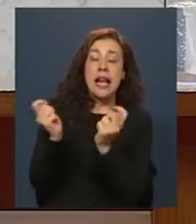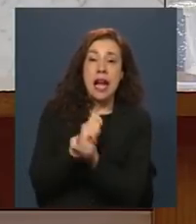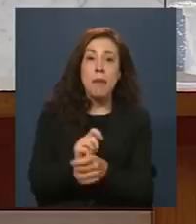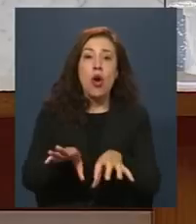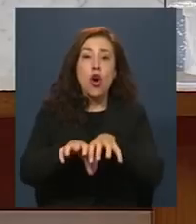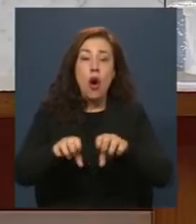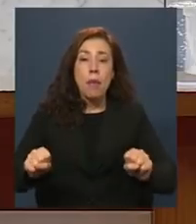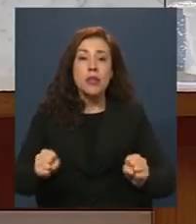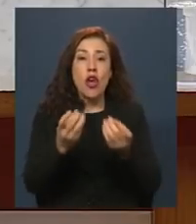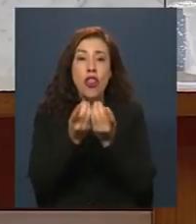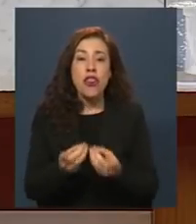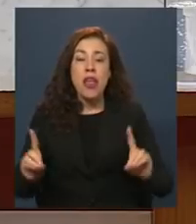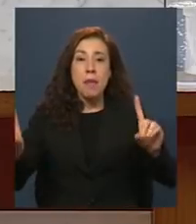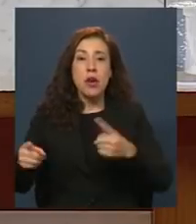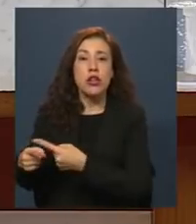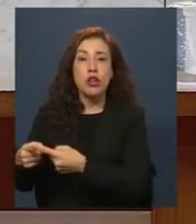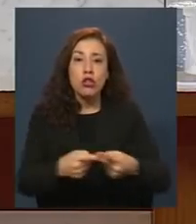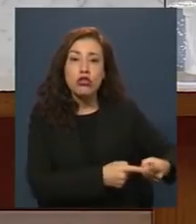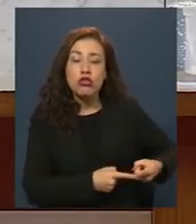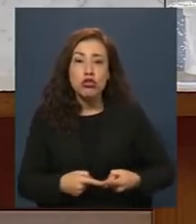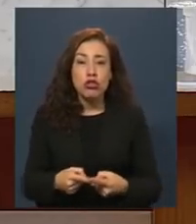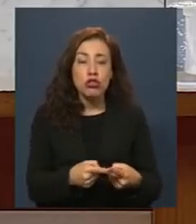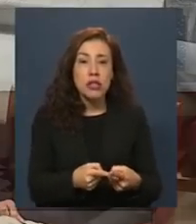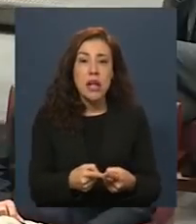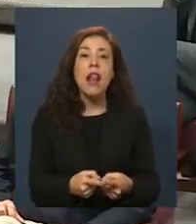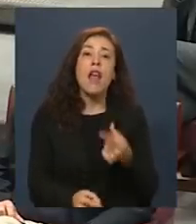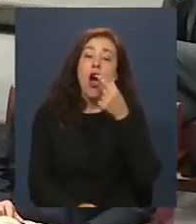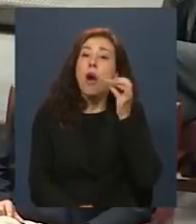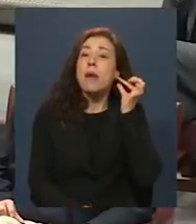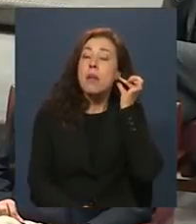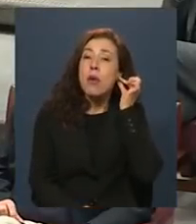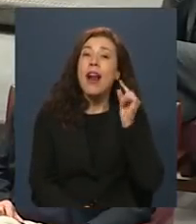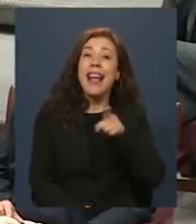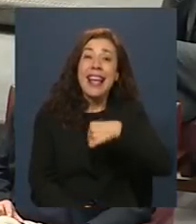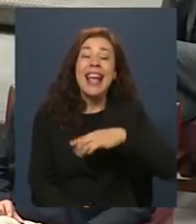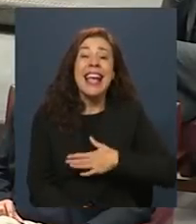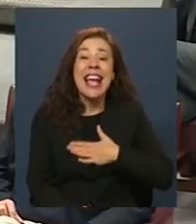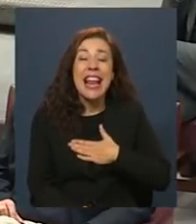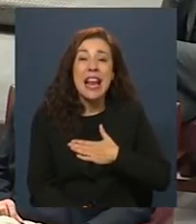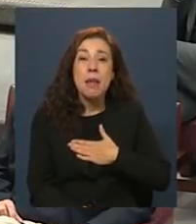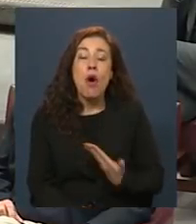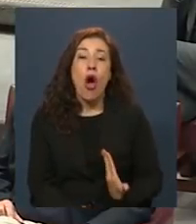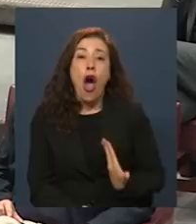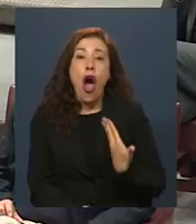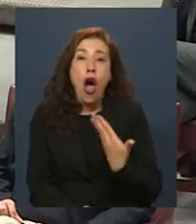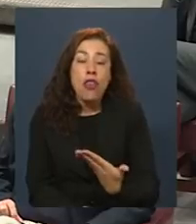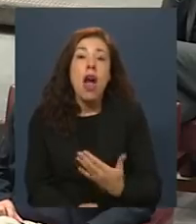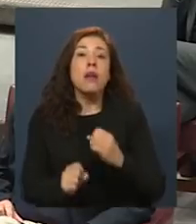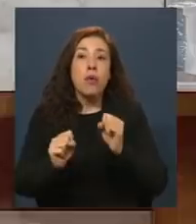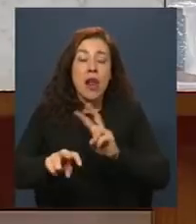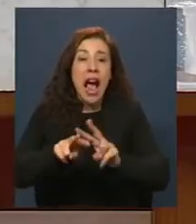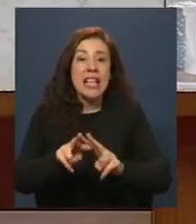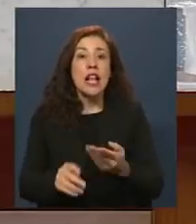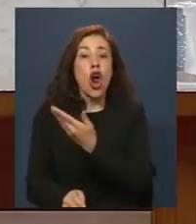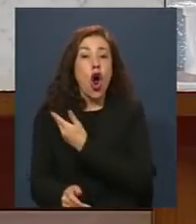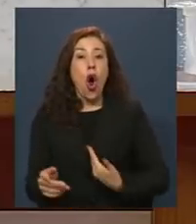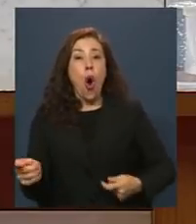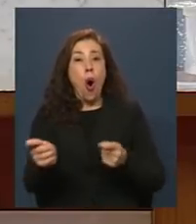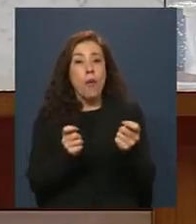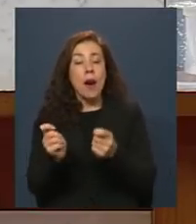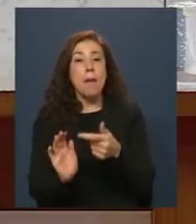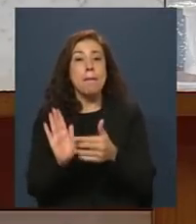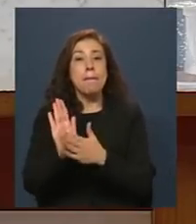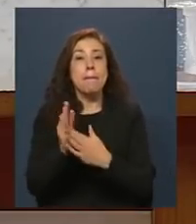compromiso democrático y social entre aquellos y aquellas que aspiramos a darle sustentabilidad, gobernanza a